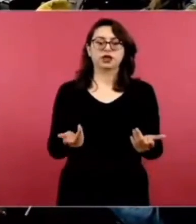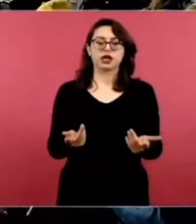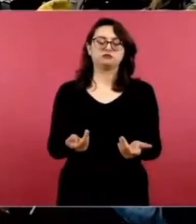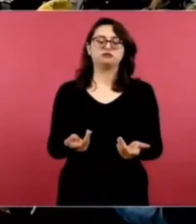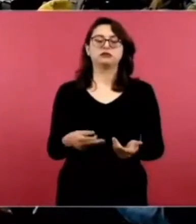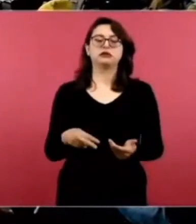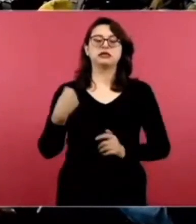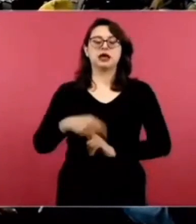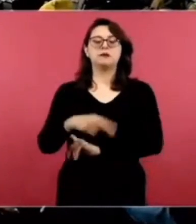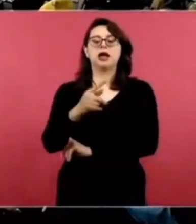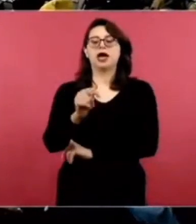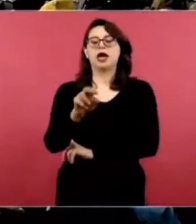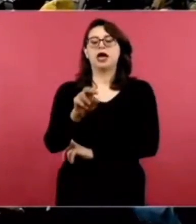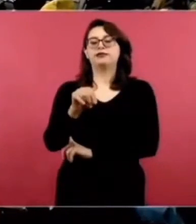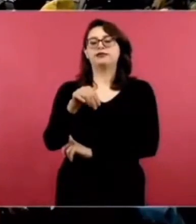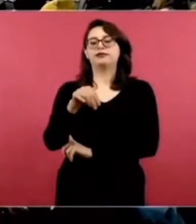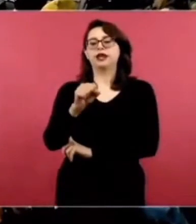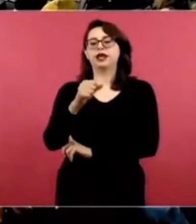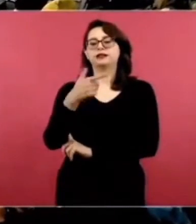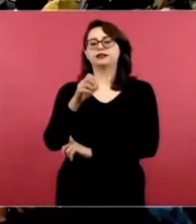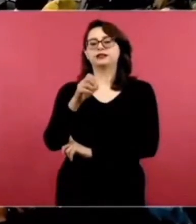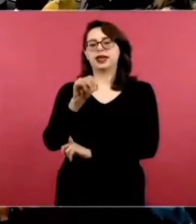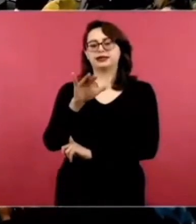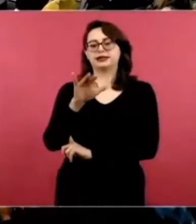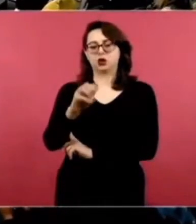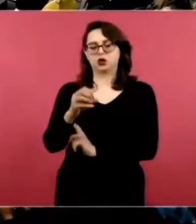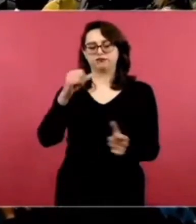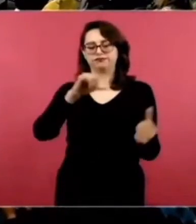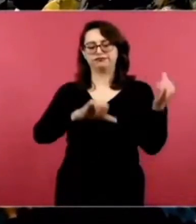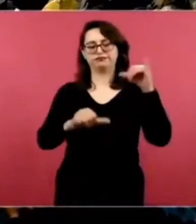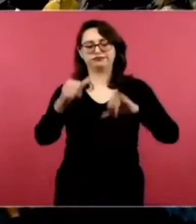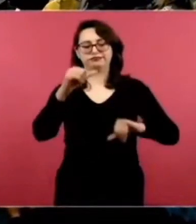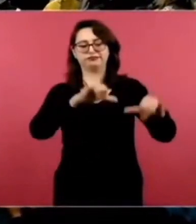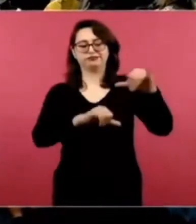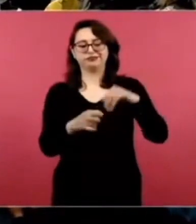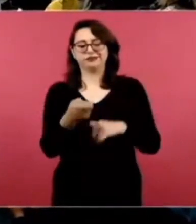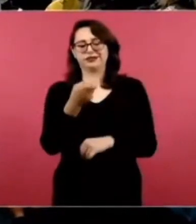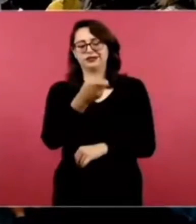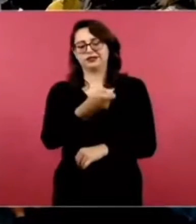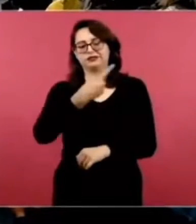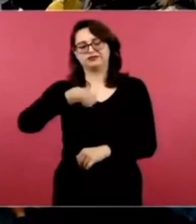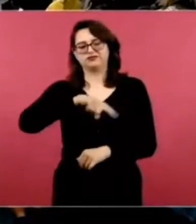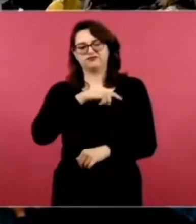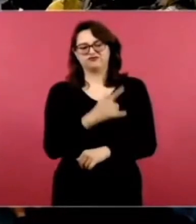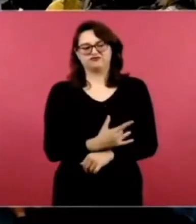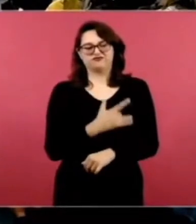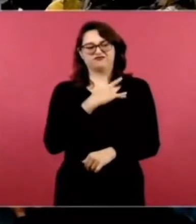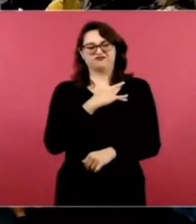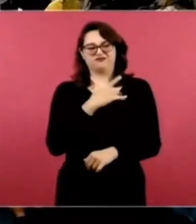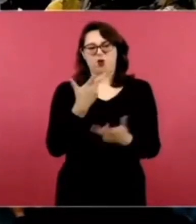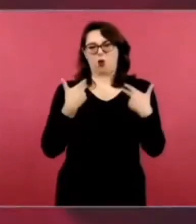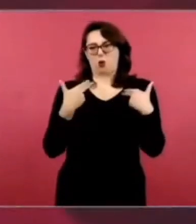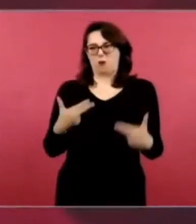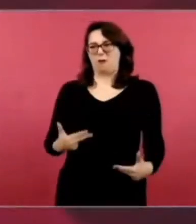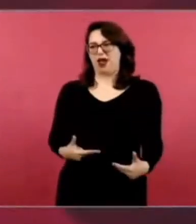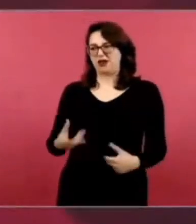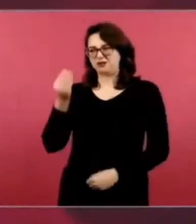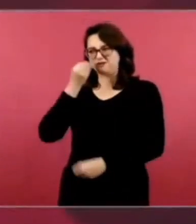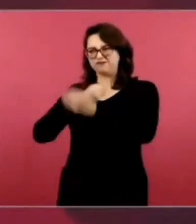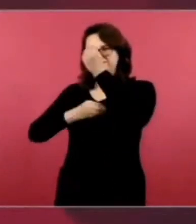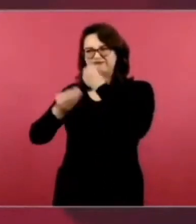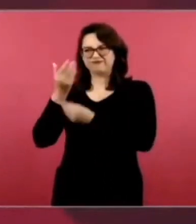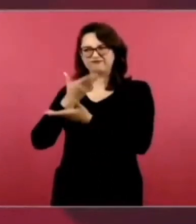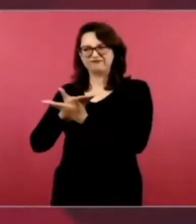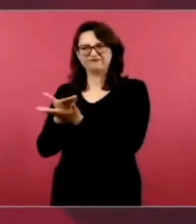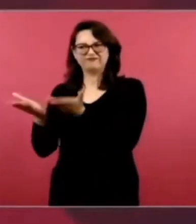transgénico. Entonces, el acuerdo que nosotros tomamos es no utilizar ese maíz para